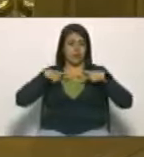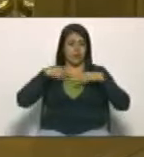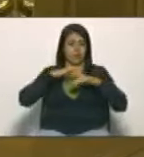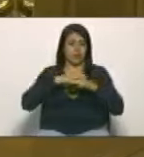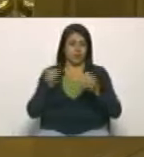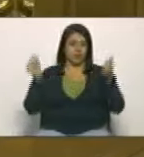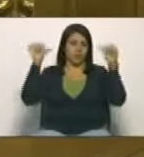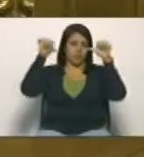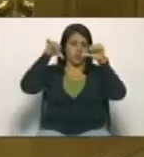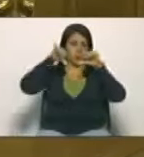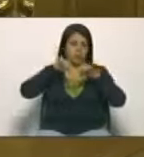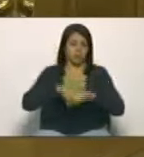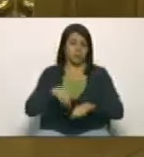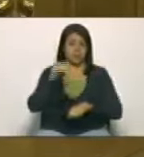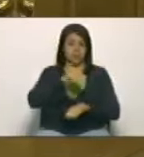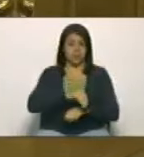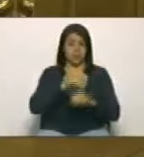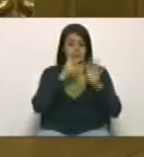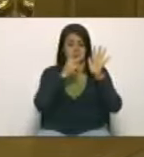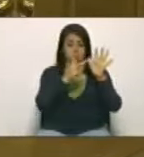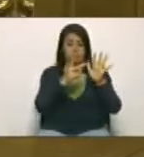ha destruido más del